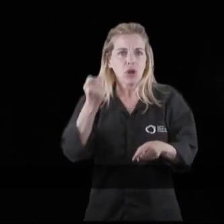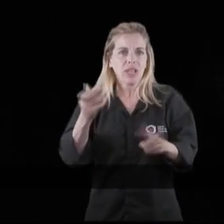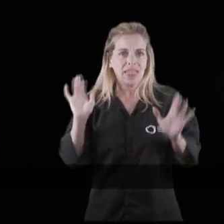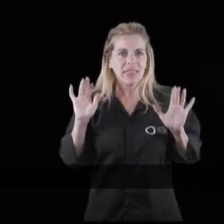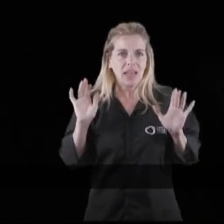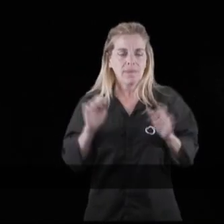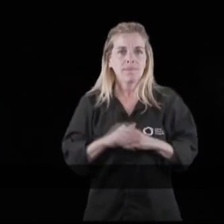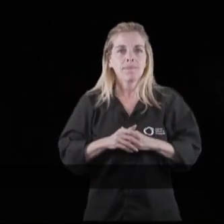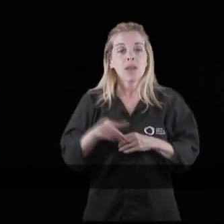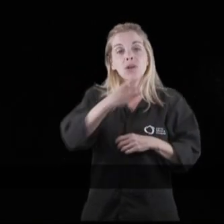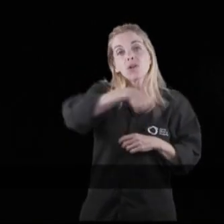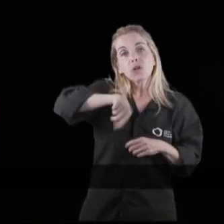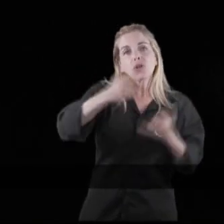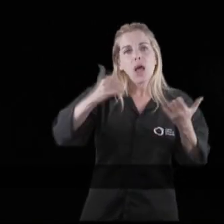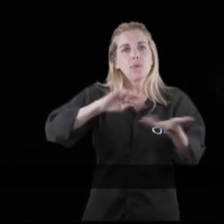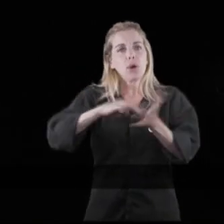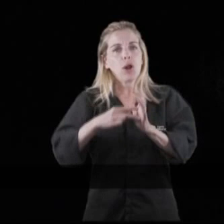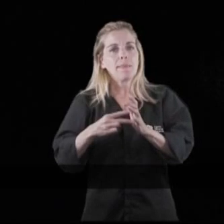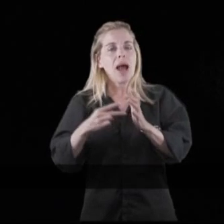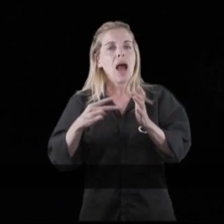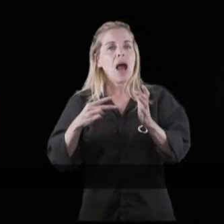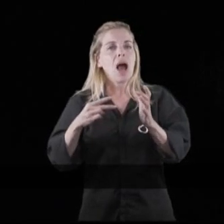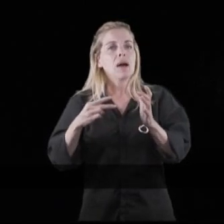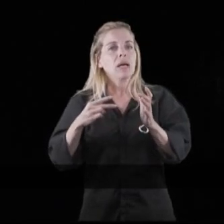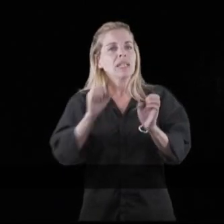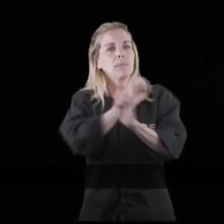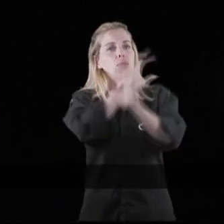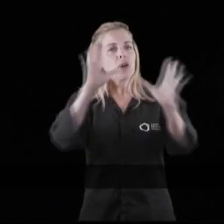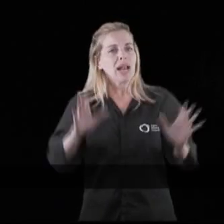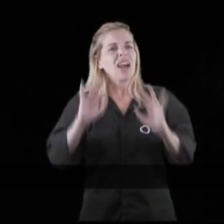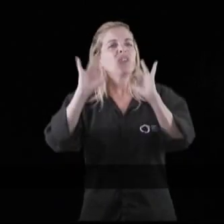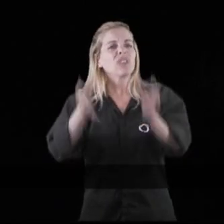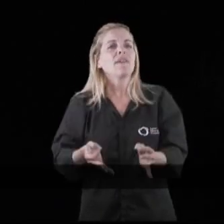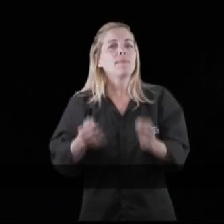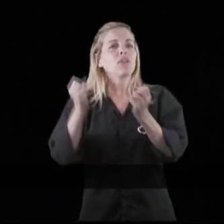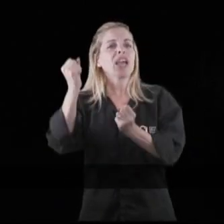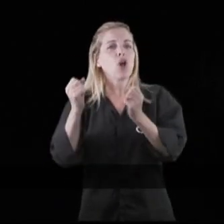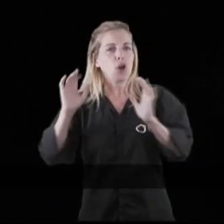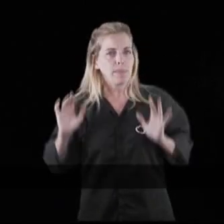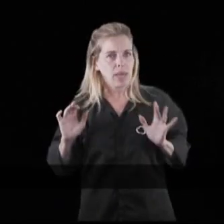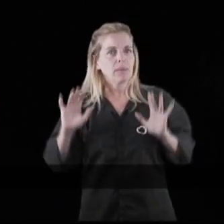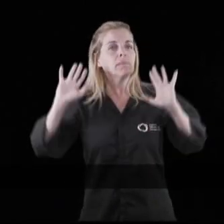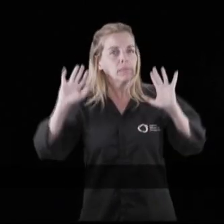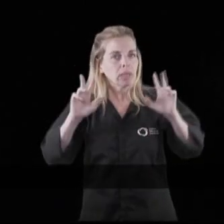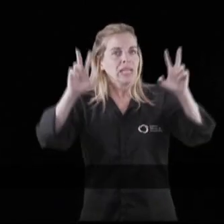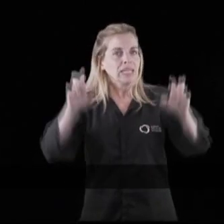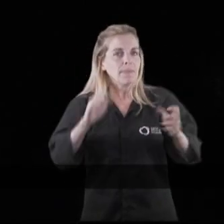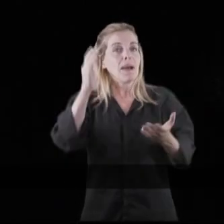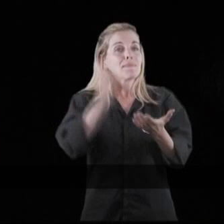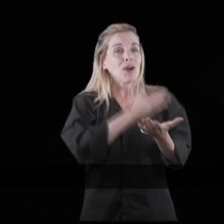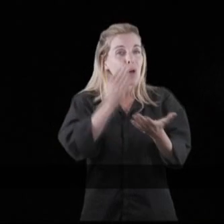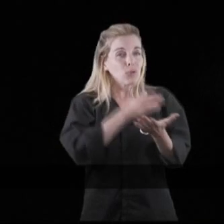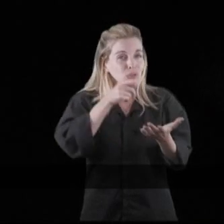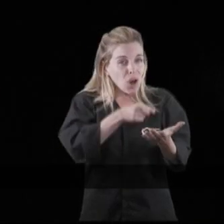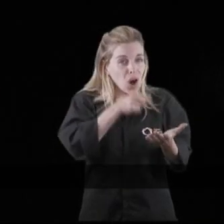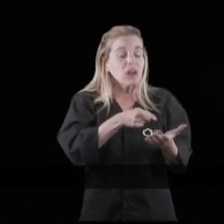Nosotros tenemos un programa económico muy bien definido, donde la producción es uno de los